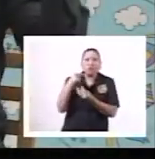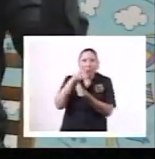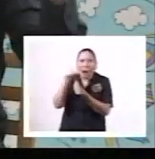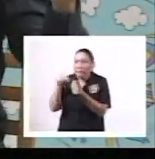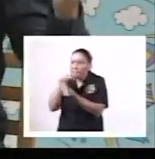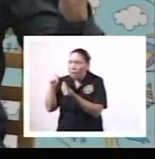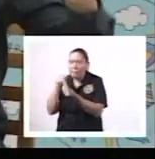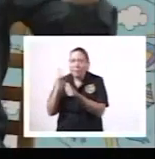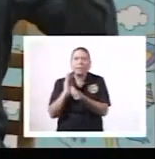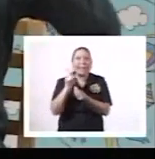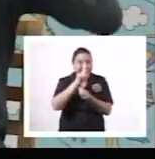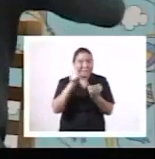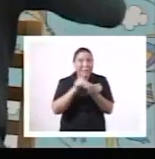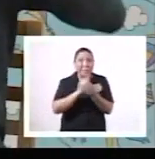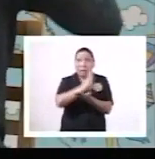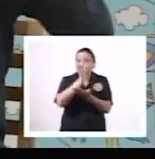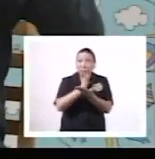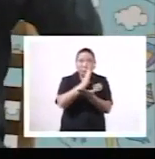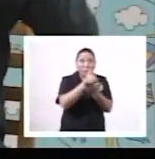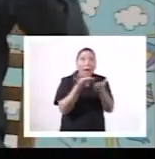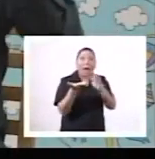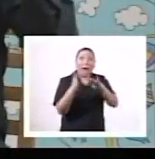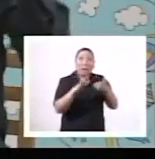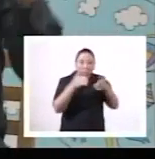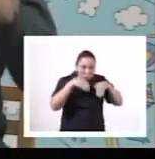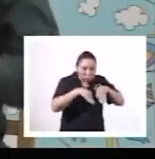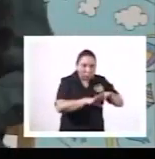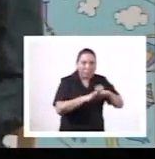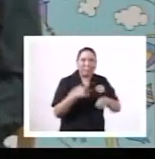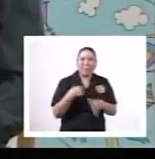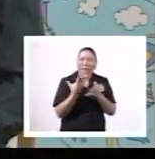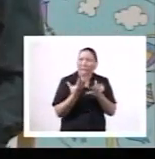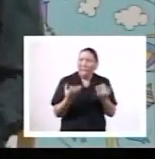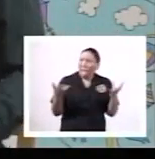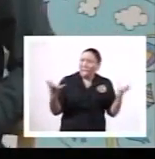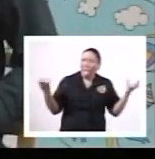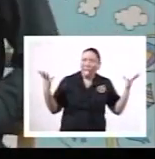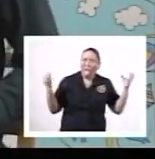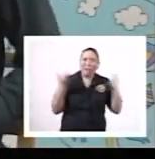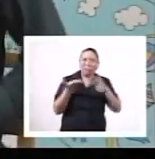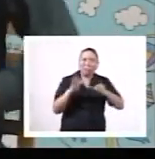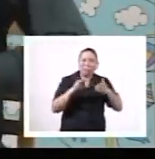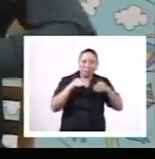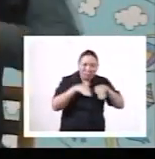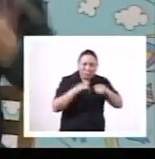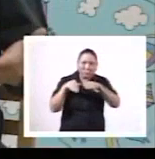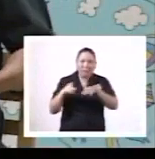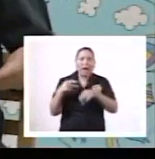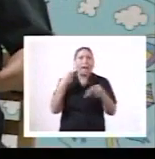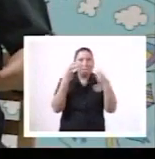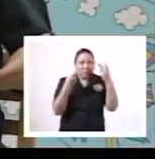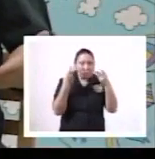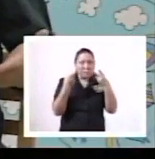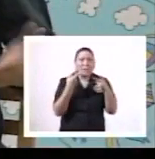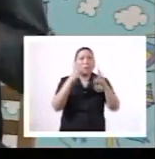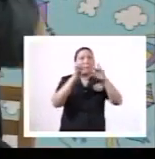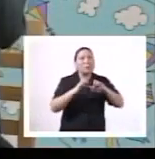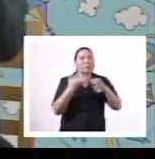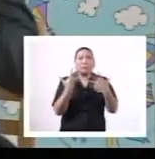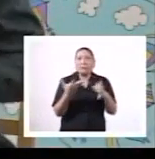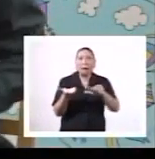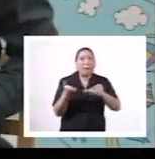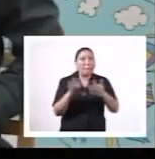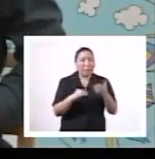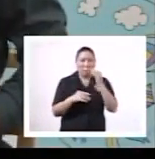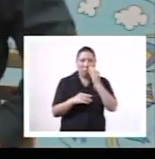de un lugar a otro y era mucha gente la que había en el cementerio visitando a sus seres queridos. Y